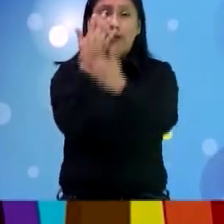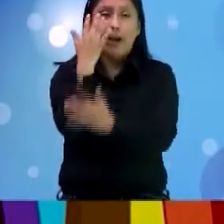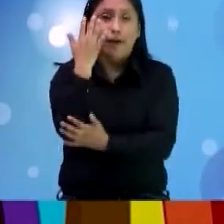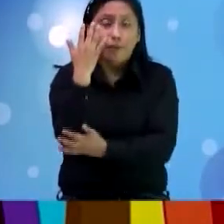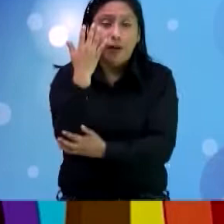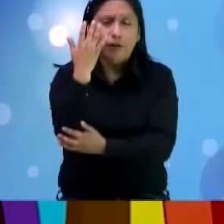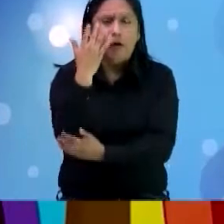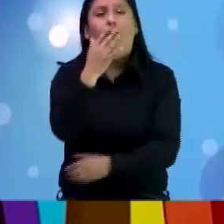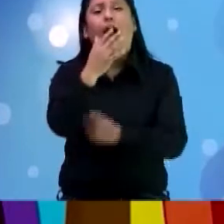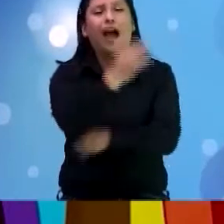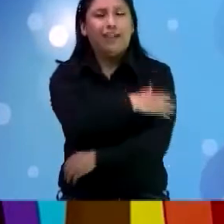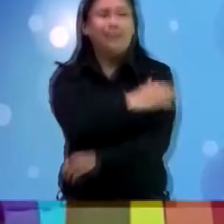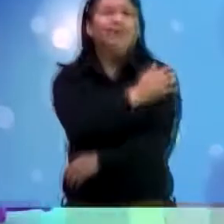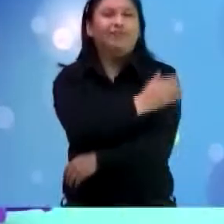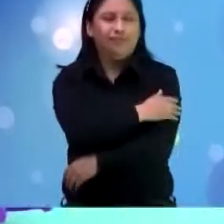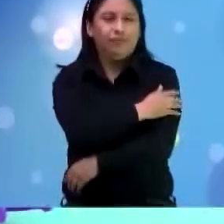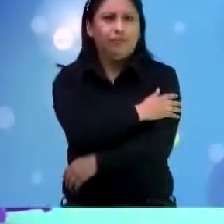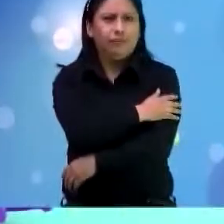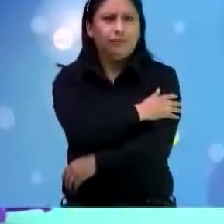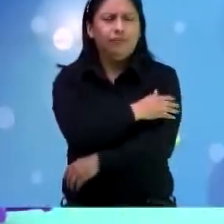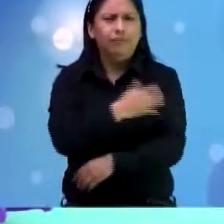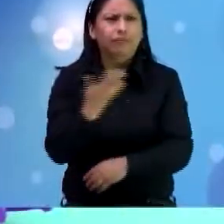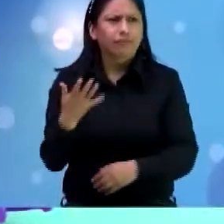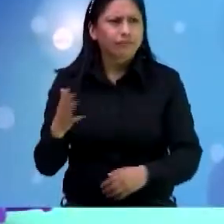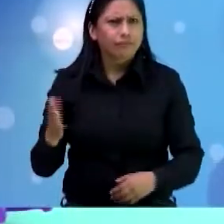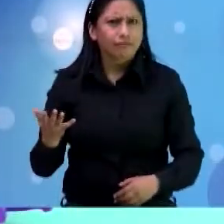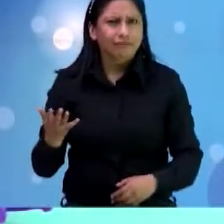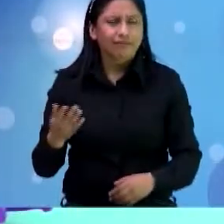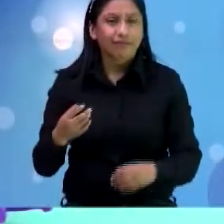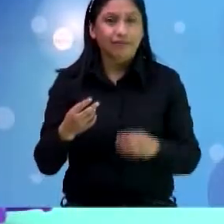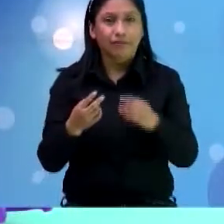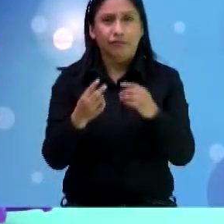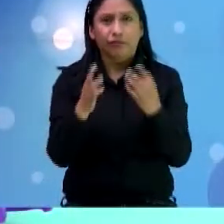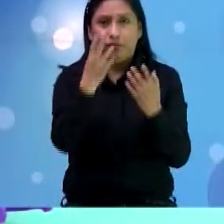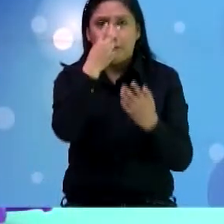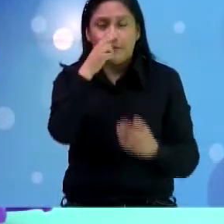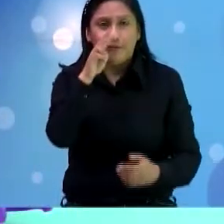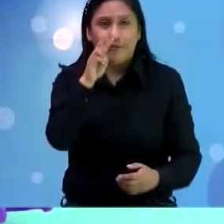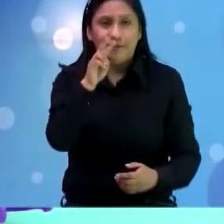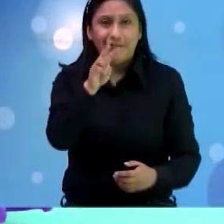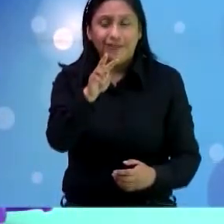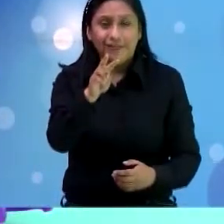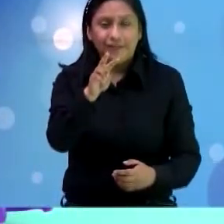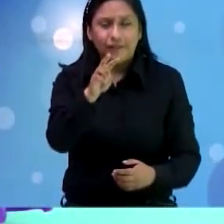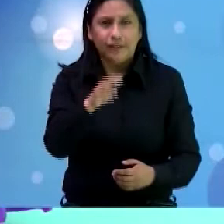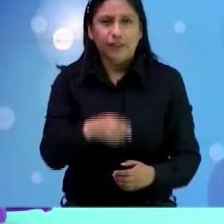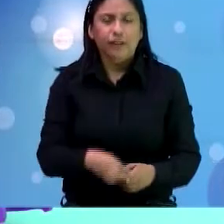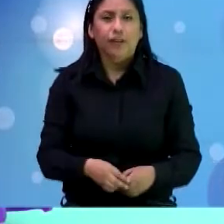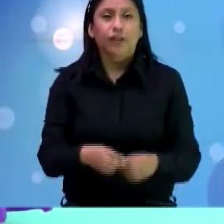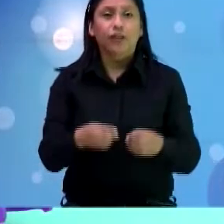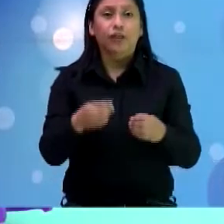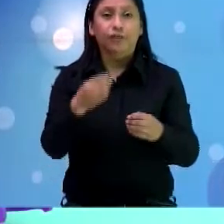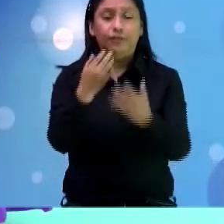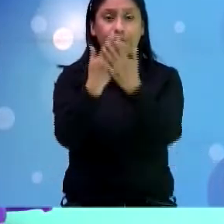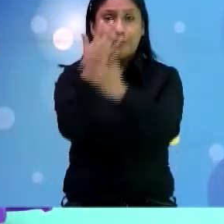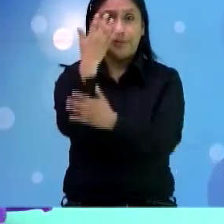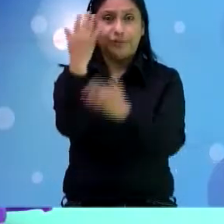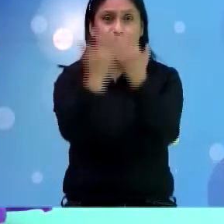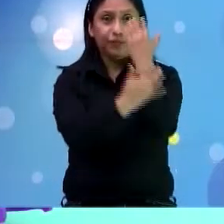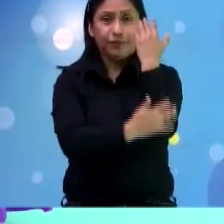mano nos saludamos, pero con una no nos ven. Con las